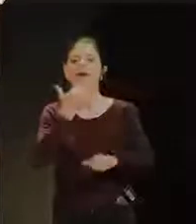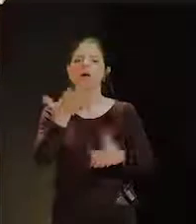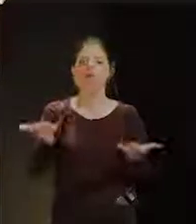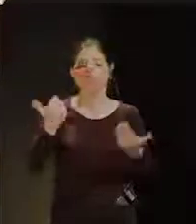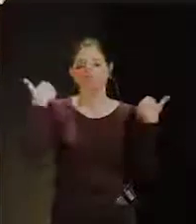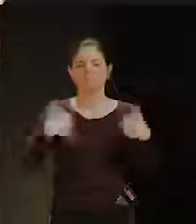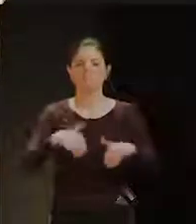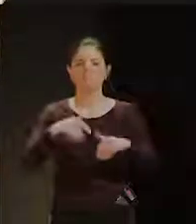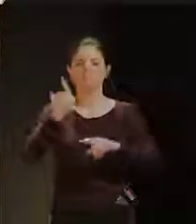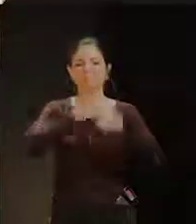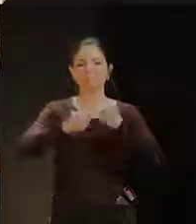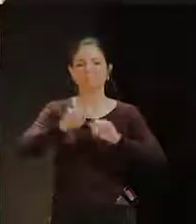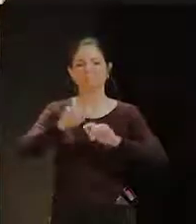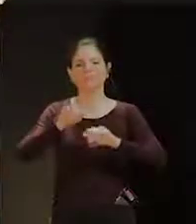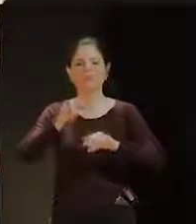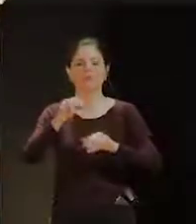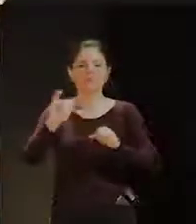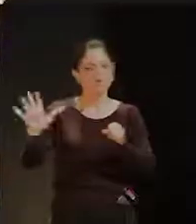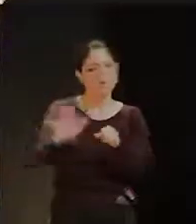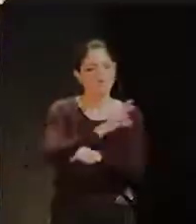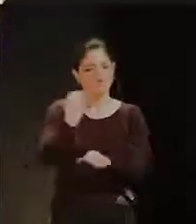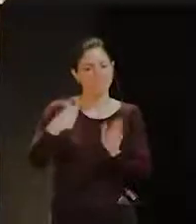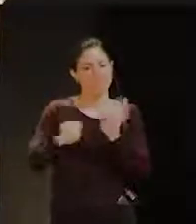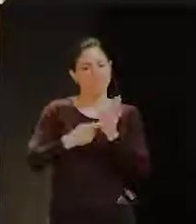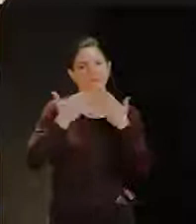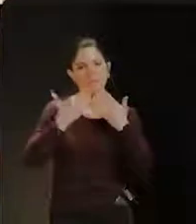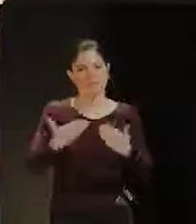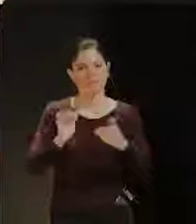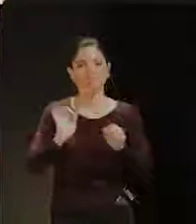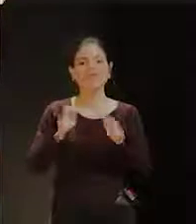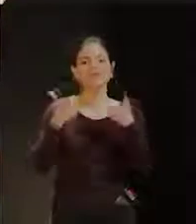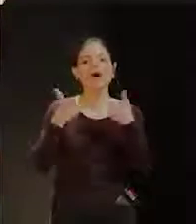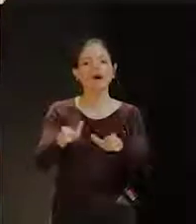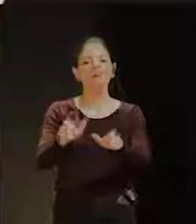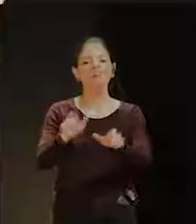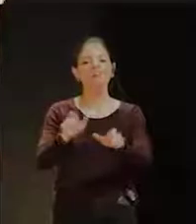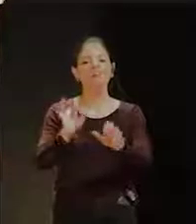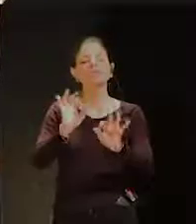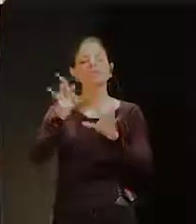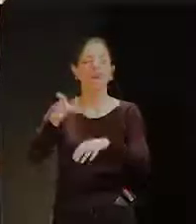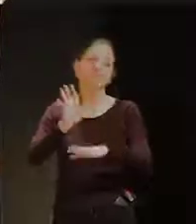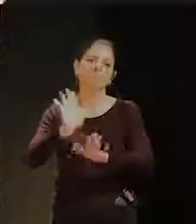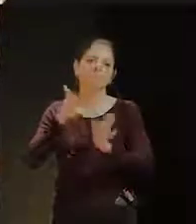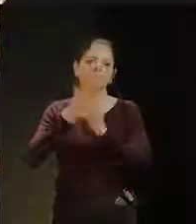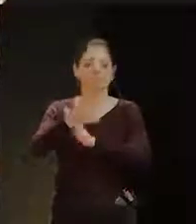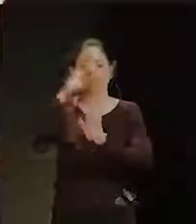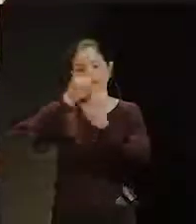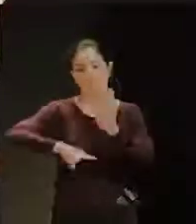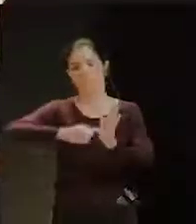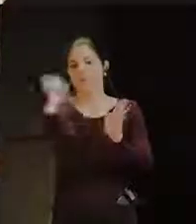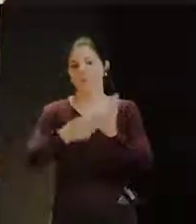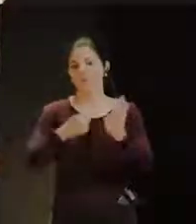de condición progresiva están cubiertas bajo esta ley en el ámbito del diagnóstico. Obviamente no es una lista completa.